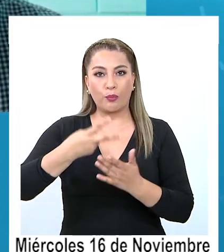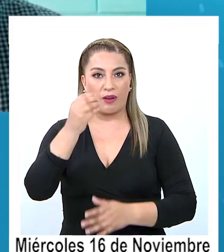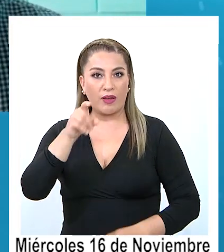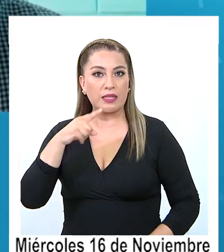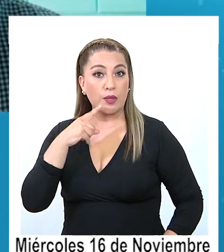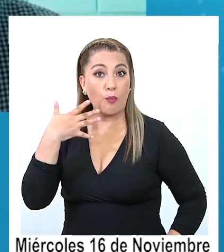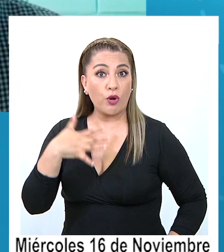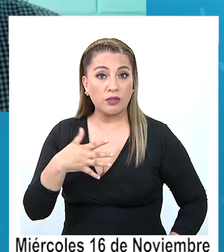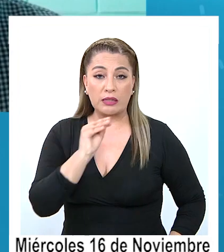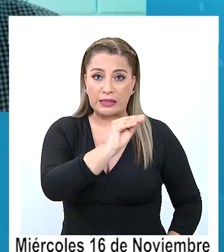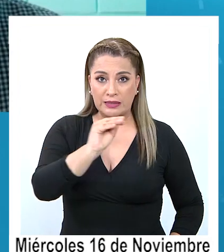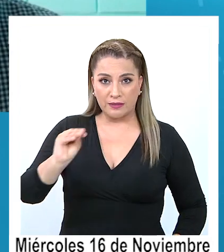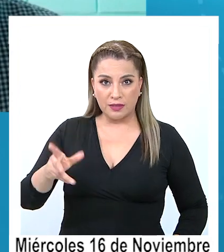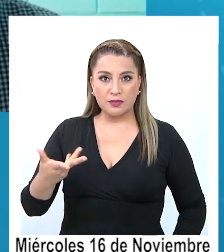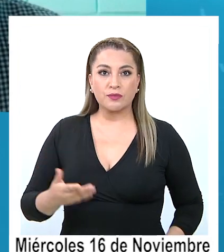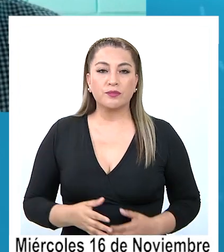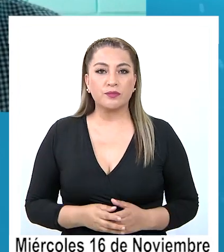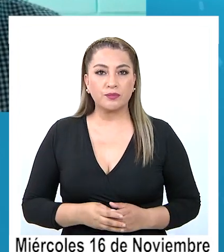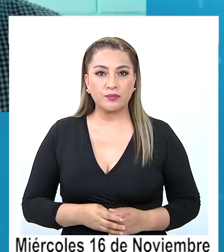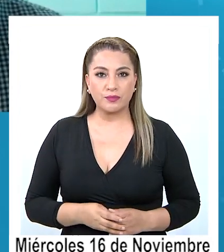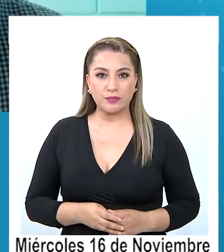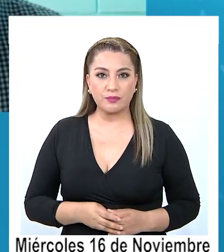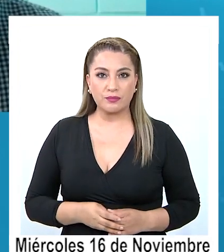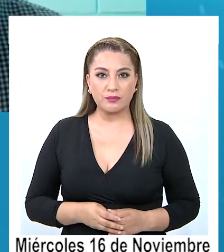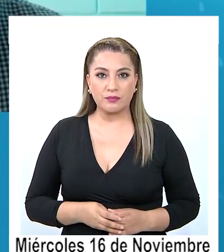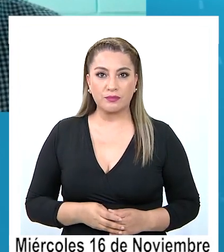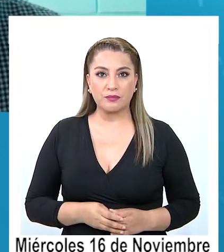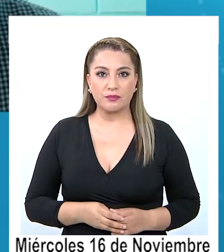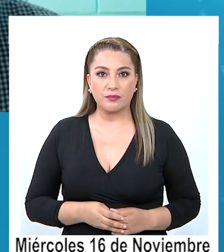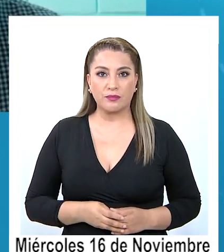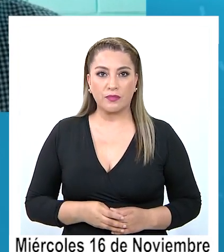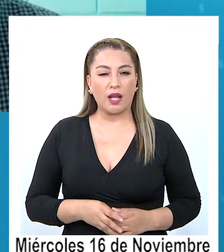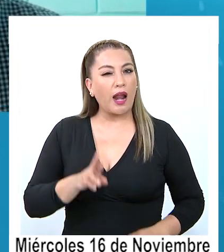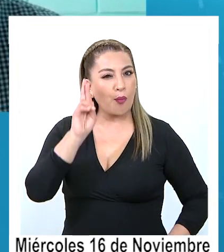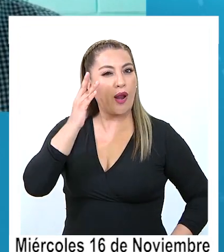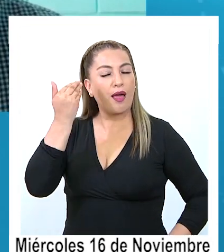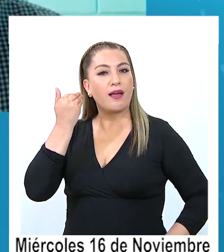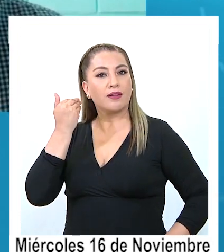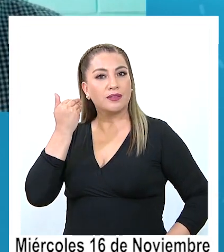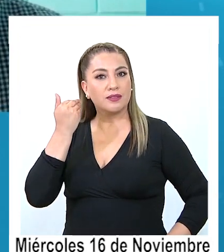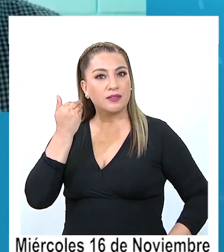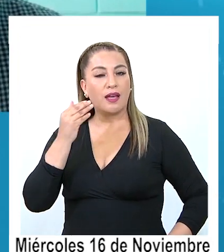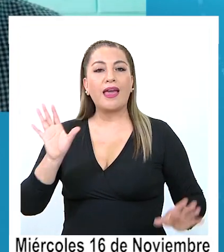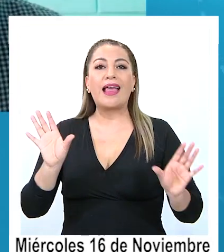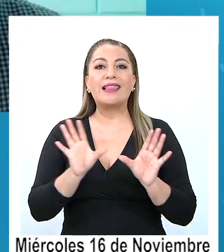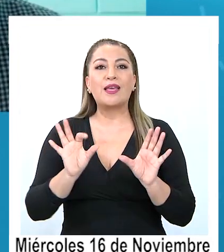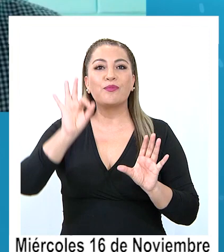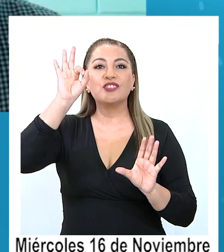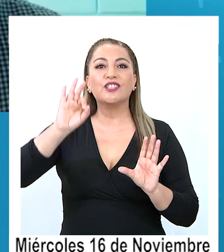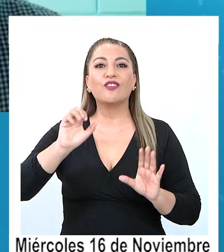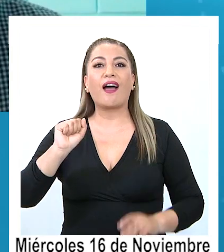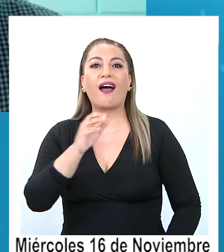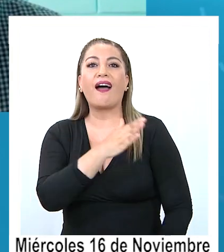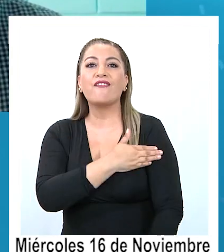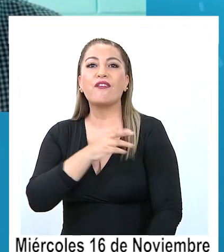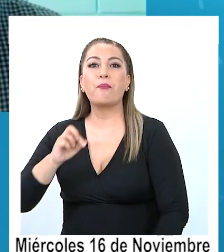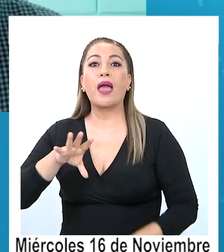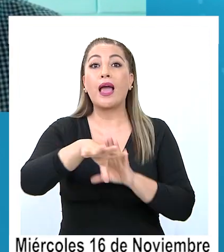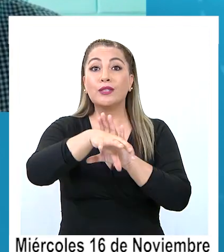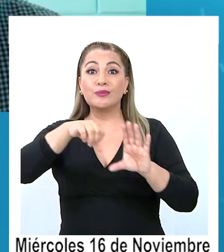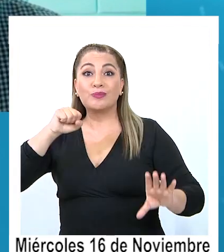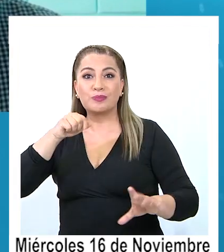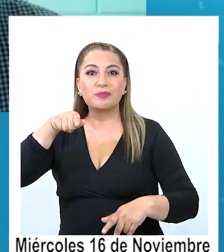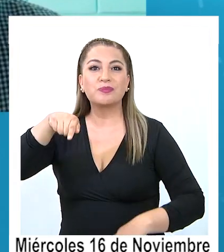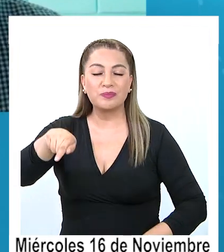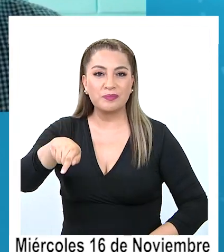es importante, yo creo que marca un hito porque tiene que ver con, si lo recuerdan, con el 10% AFP, cuando se dio esta Ah, posibilidad.